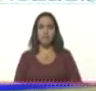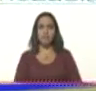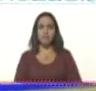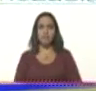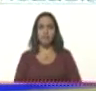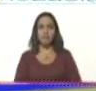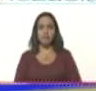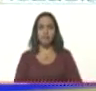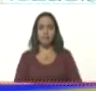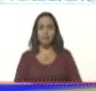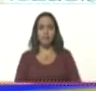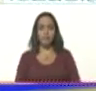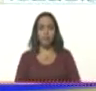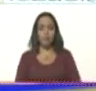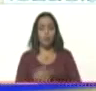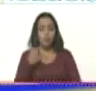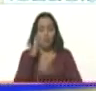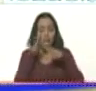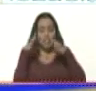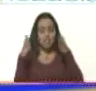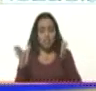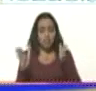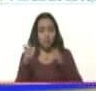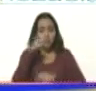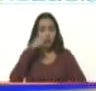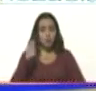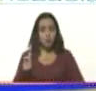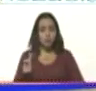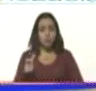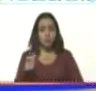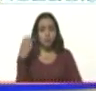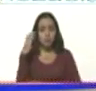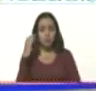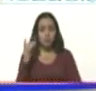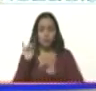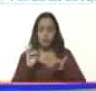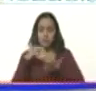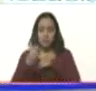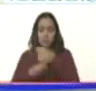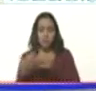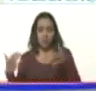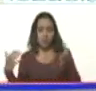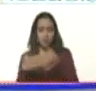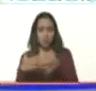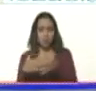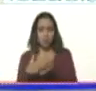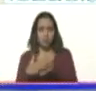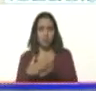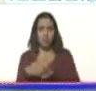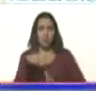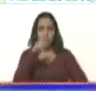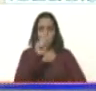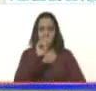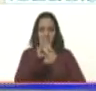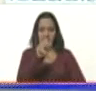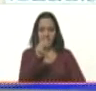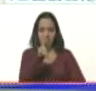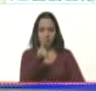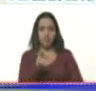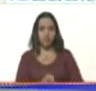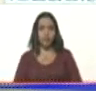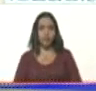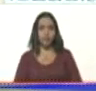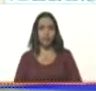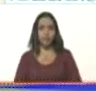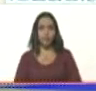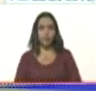Alerto al pueblo de Colombia. Por eso se llevaron la reunión del TIAR.